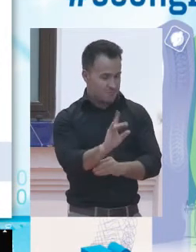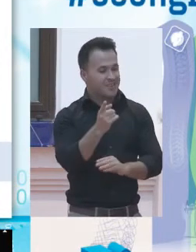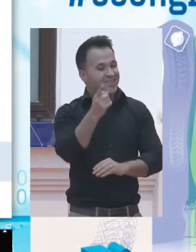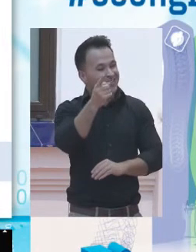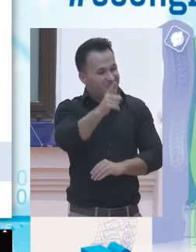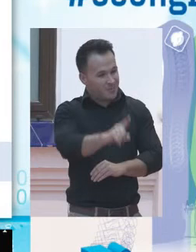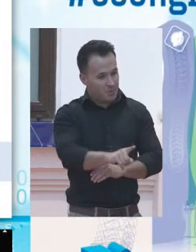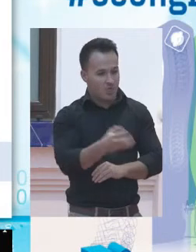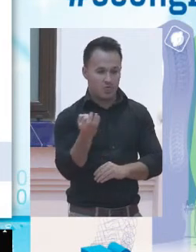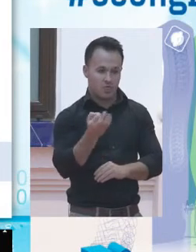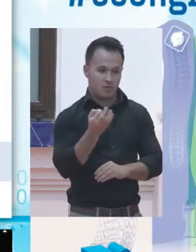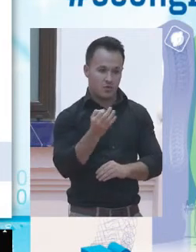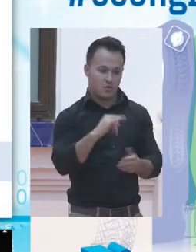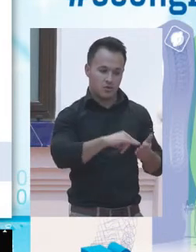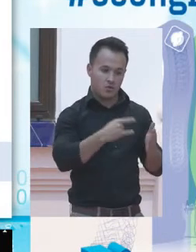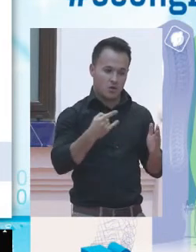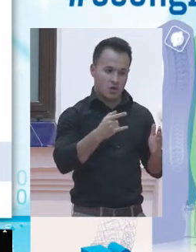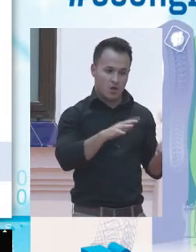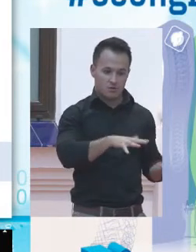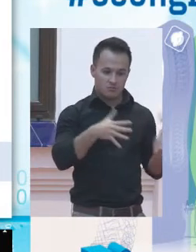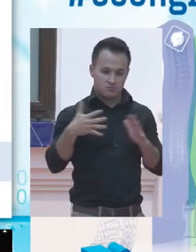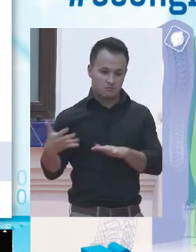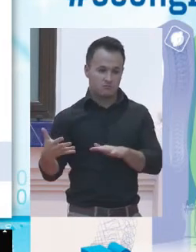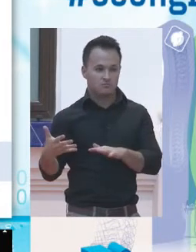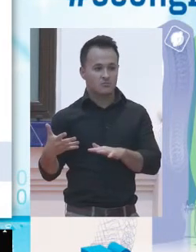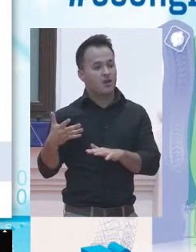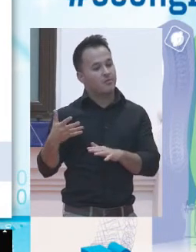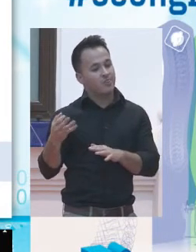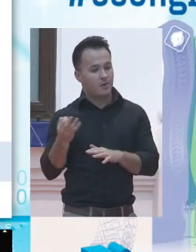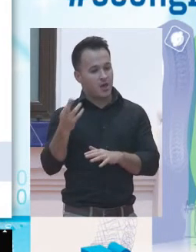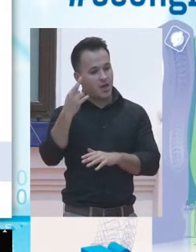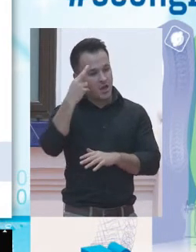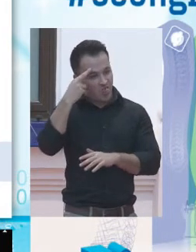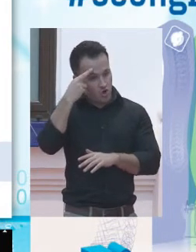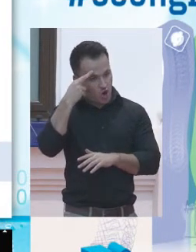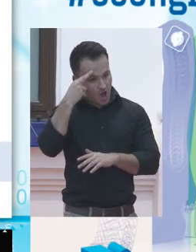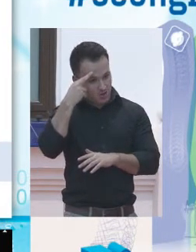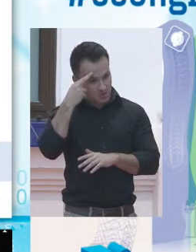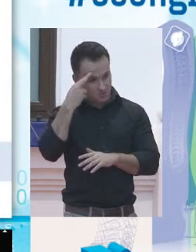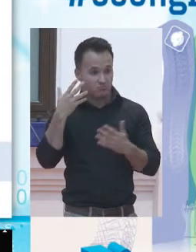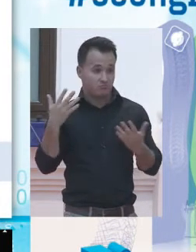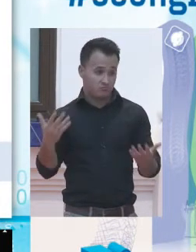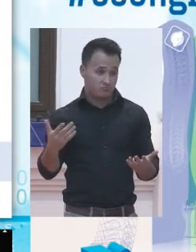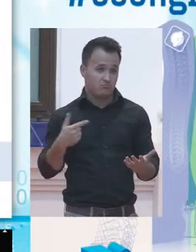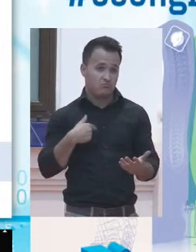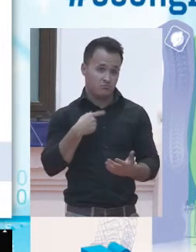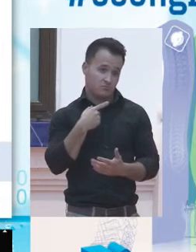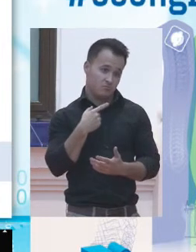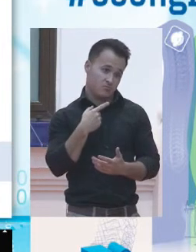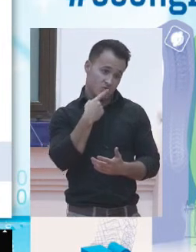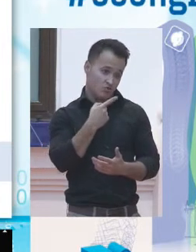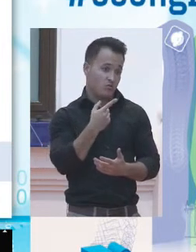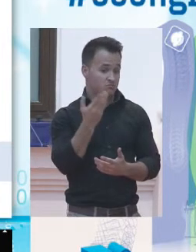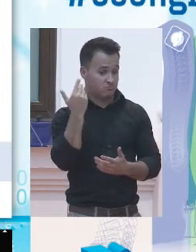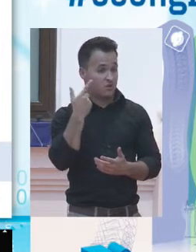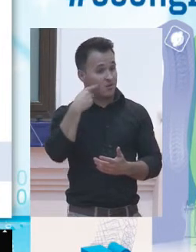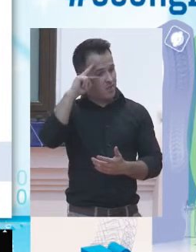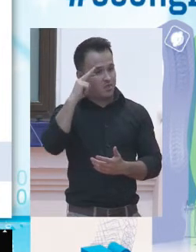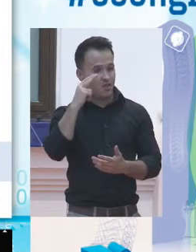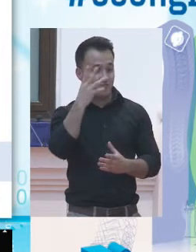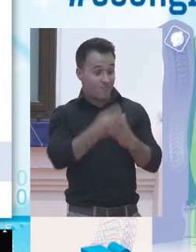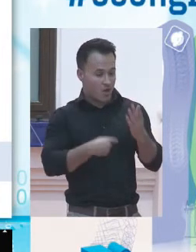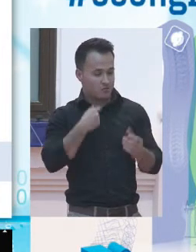También se tiene que aplicar la tecnología de una manera racional, que por eso he puesto mi reconocimiento de que nos equivocamos al implantar